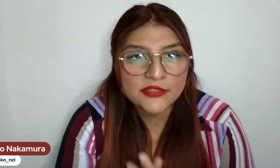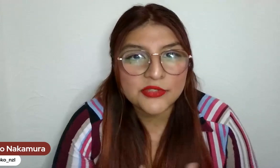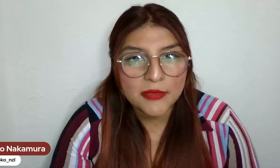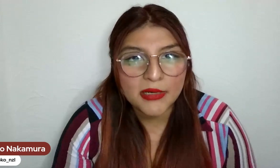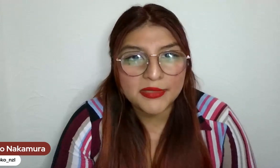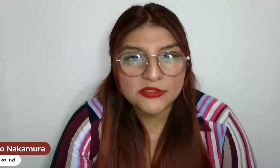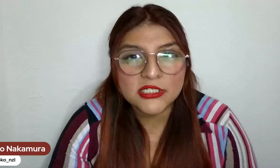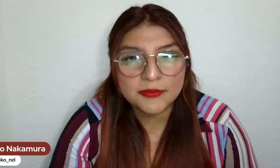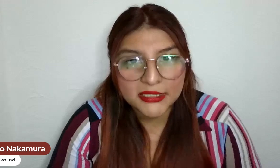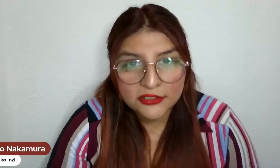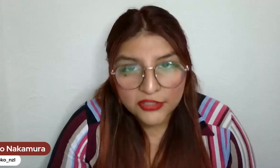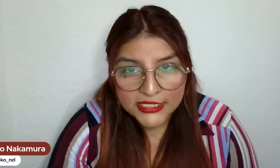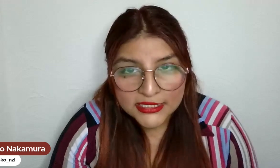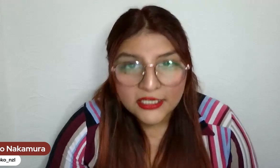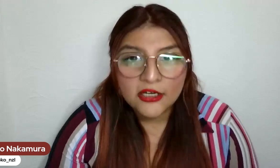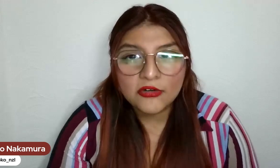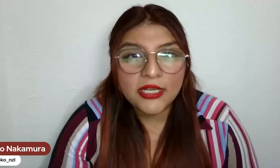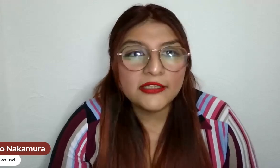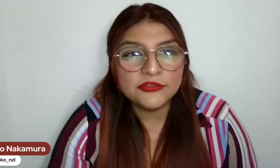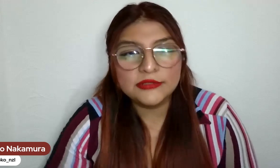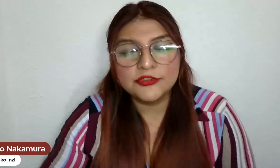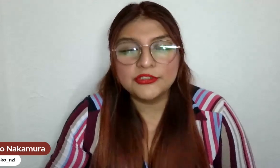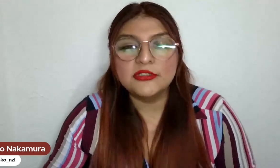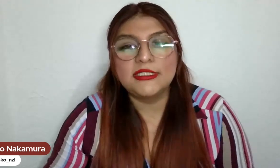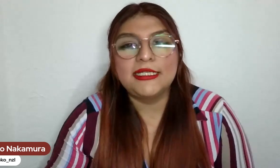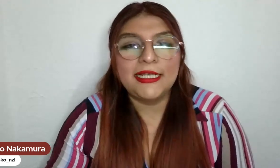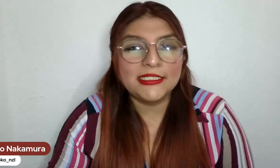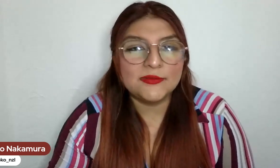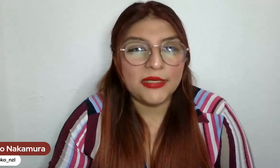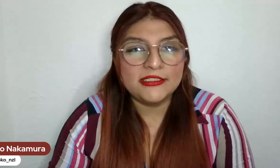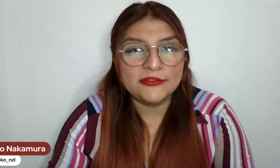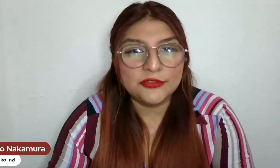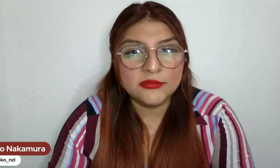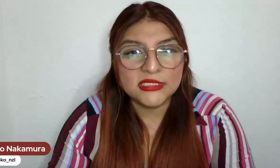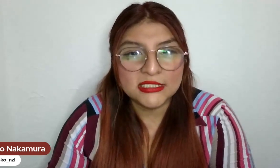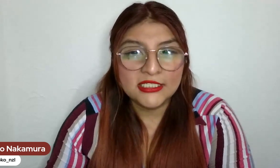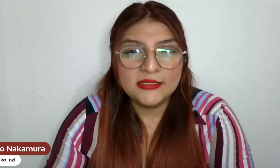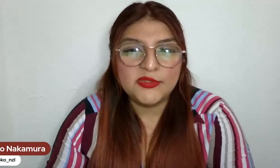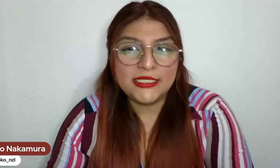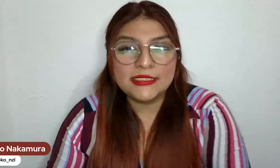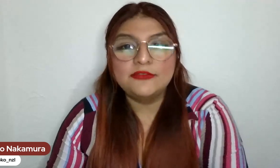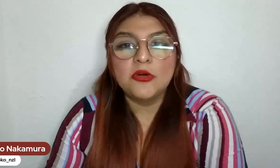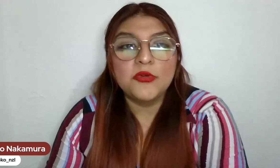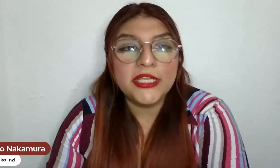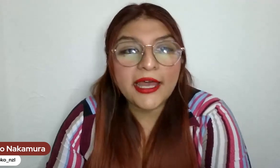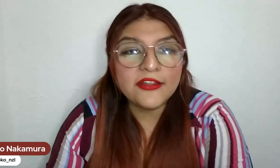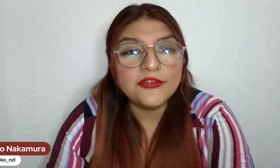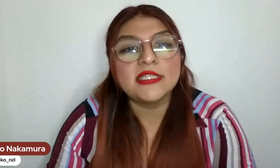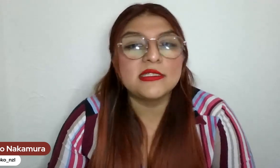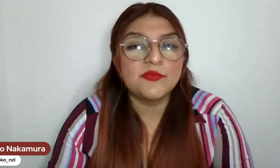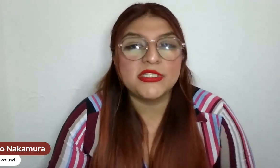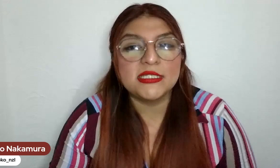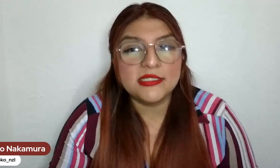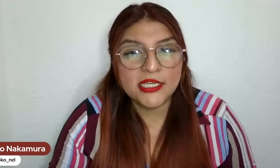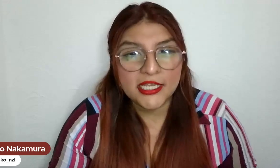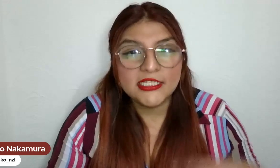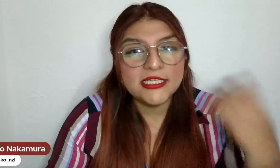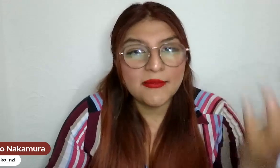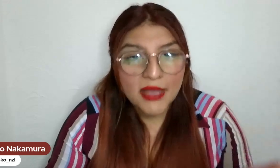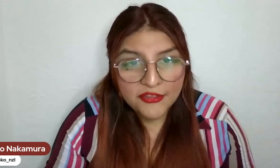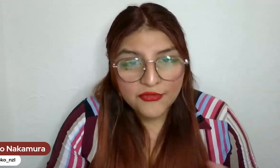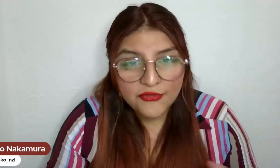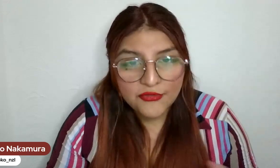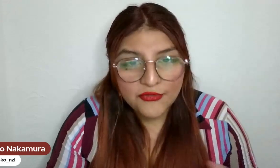el acceso a la seguridad Social para personas repartidoras con la contribución de las plataformas pues lanzan un comunicado y hacen pues